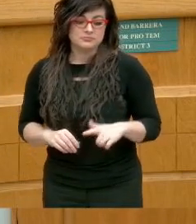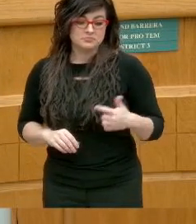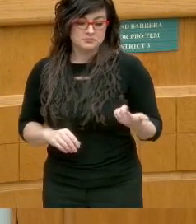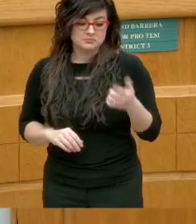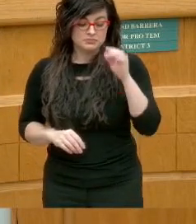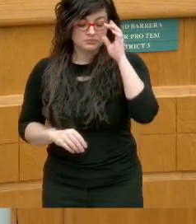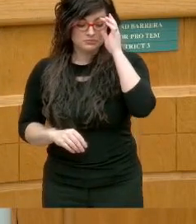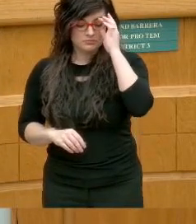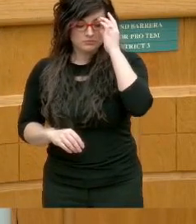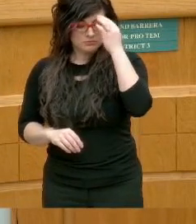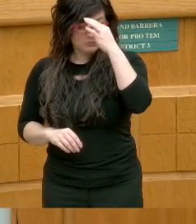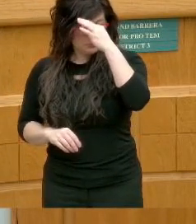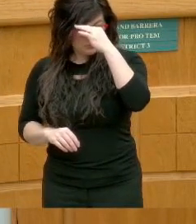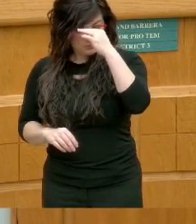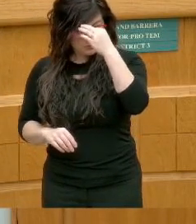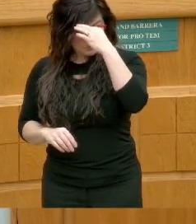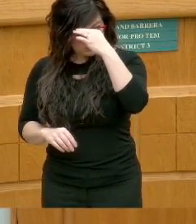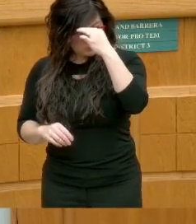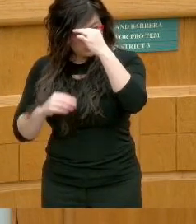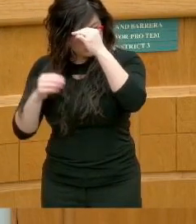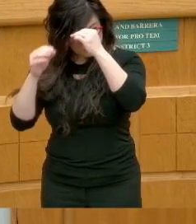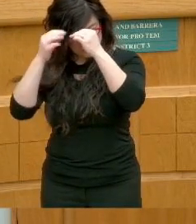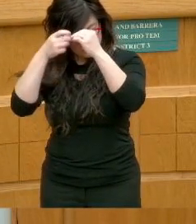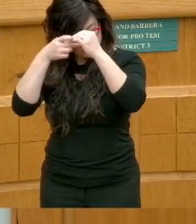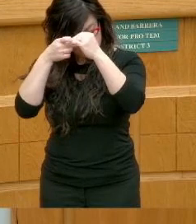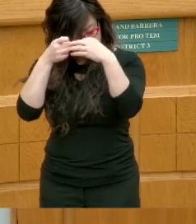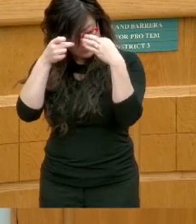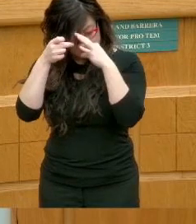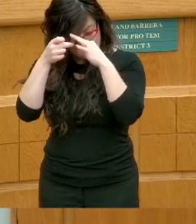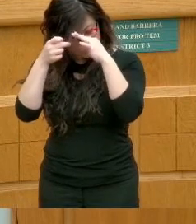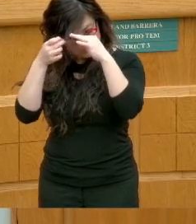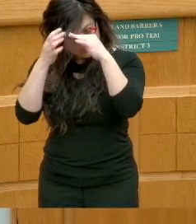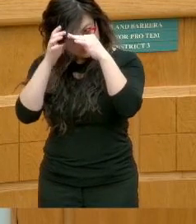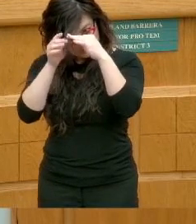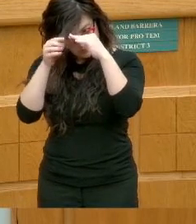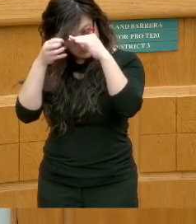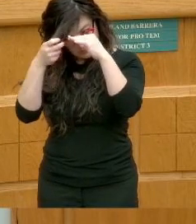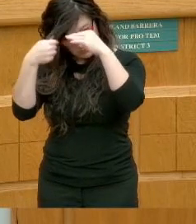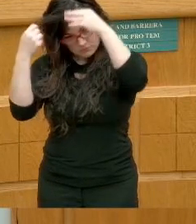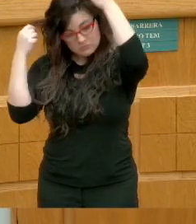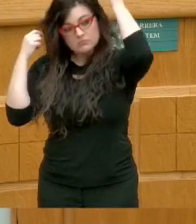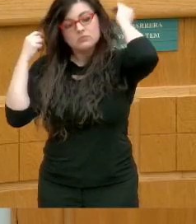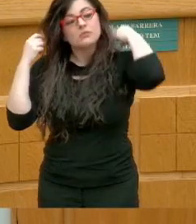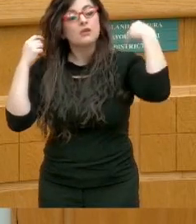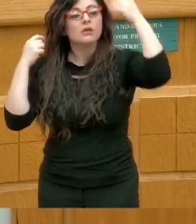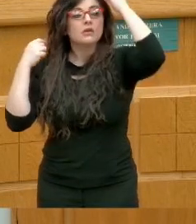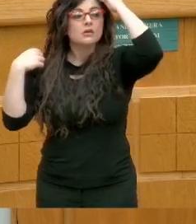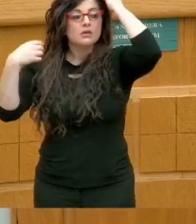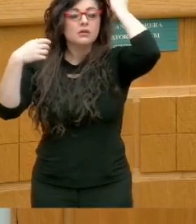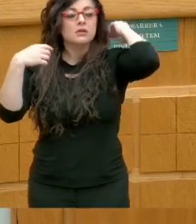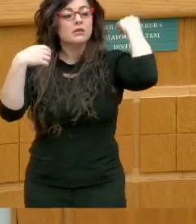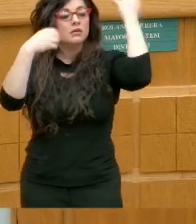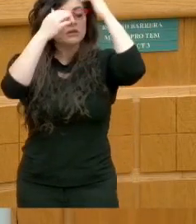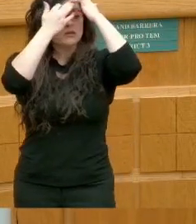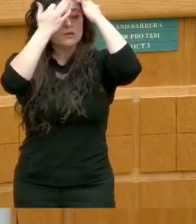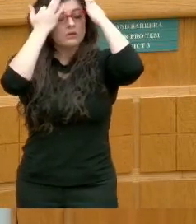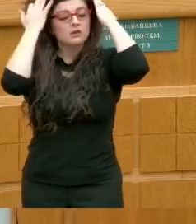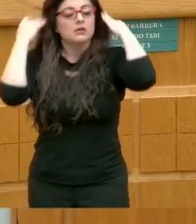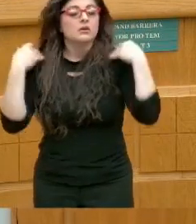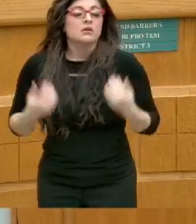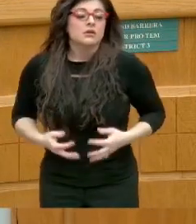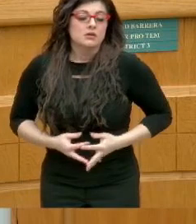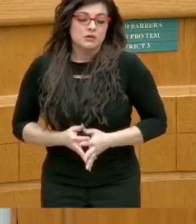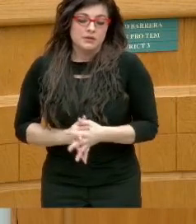horas no se han reportado casos nuevos por el virus. Actualmente en el condado de Nueces existen 99 casos confirmados por el coronavirus. Entre